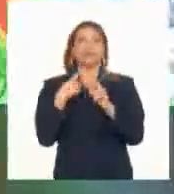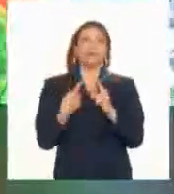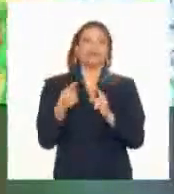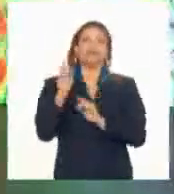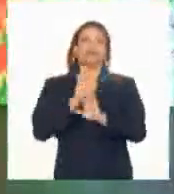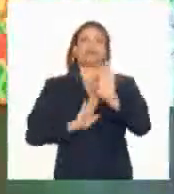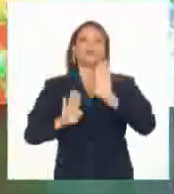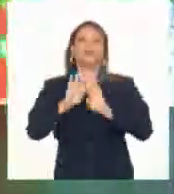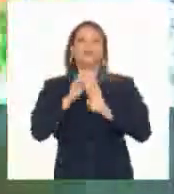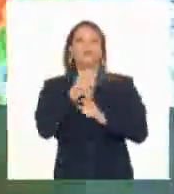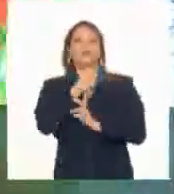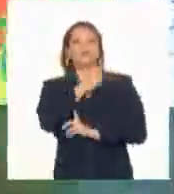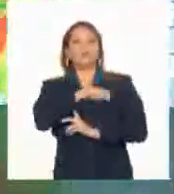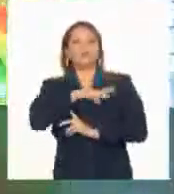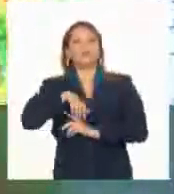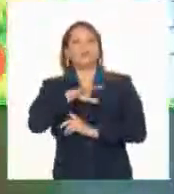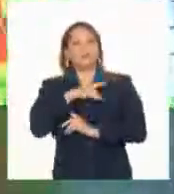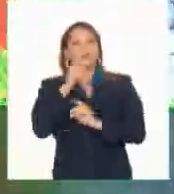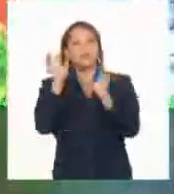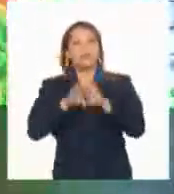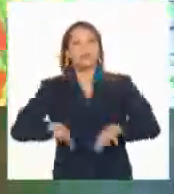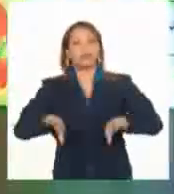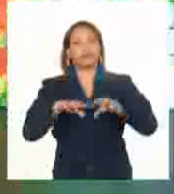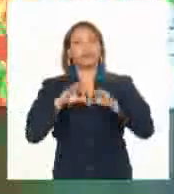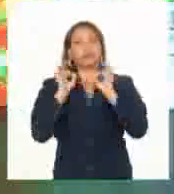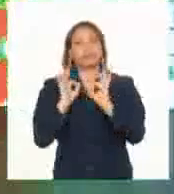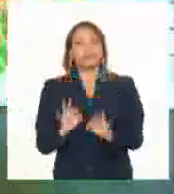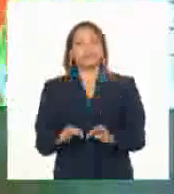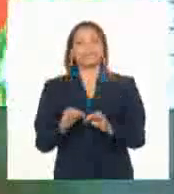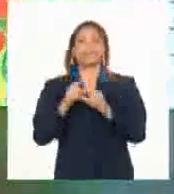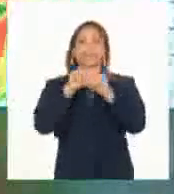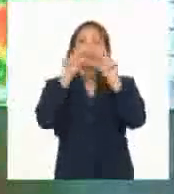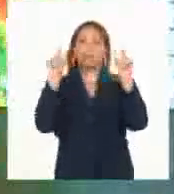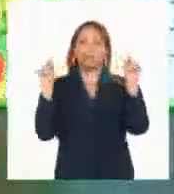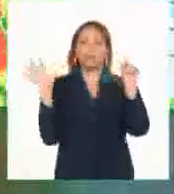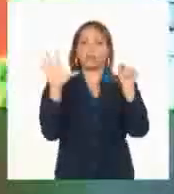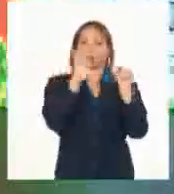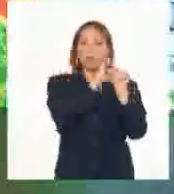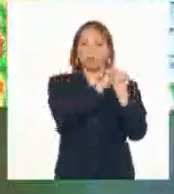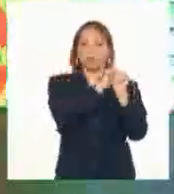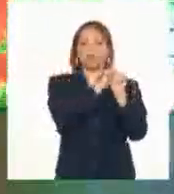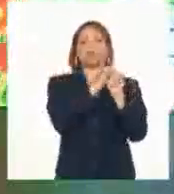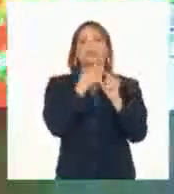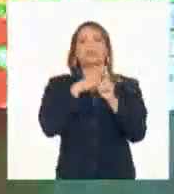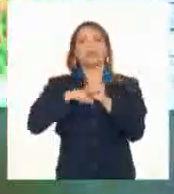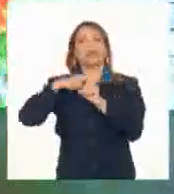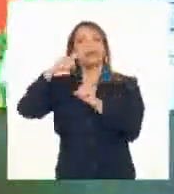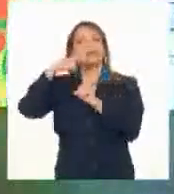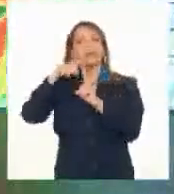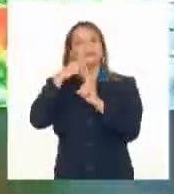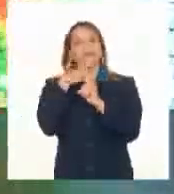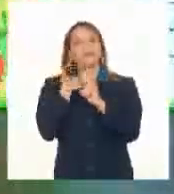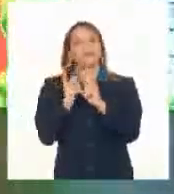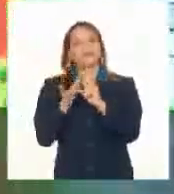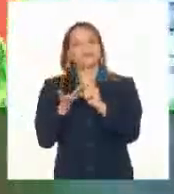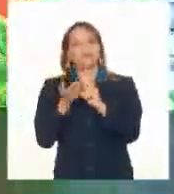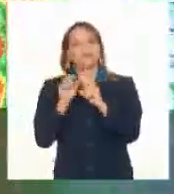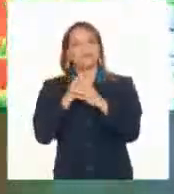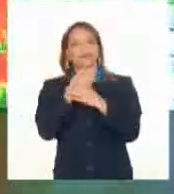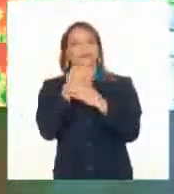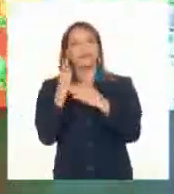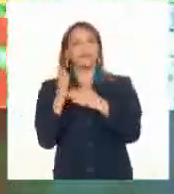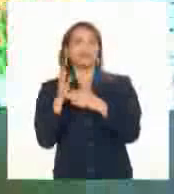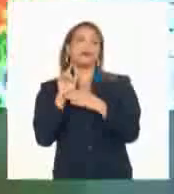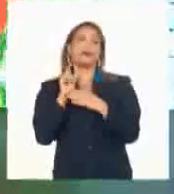Defensa Civil debido a la situación hidrológica que existe en nuestro país. En cuanto a las temperaturas, durante esta próxima madrugada, pues